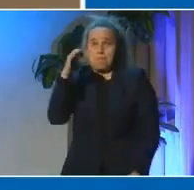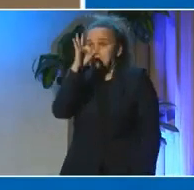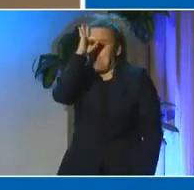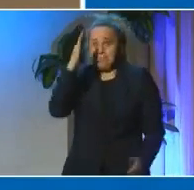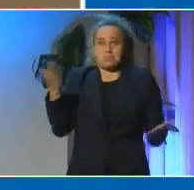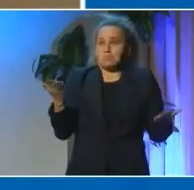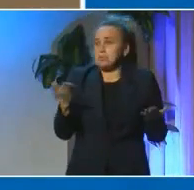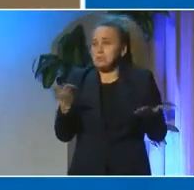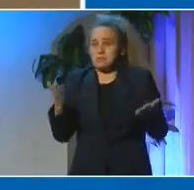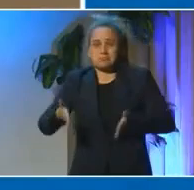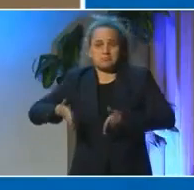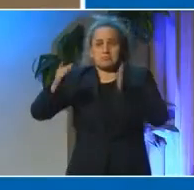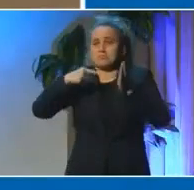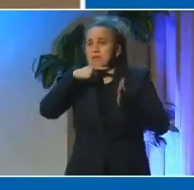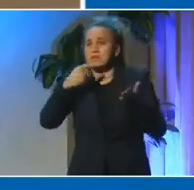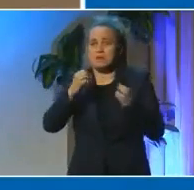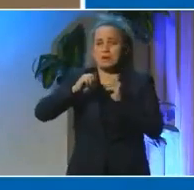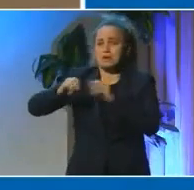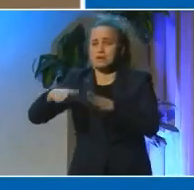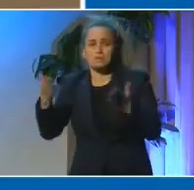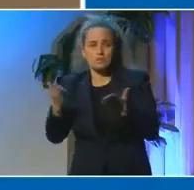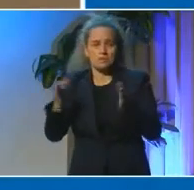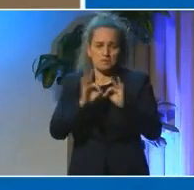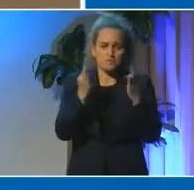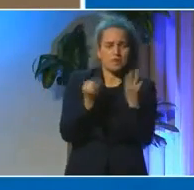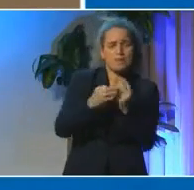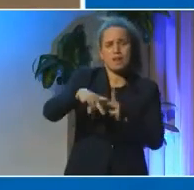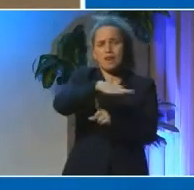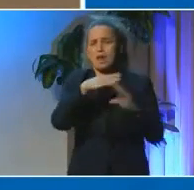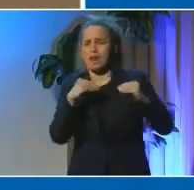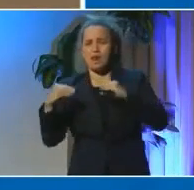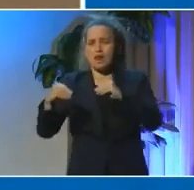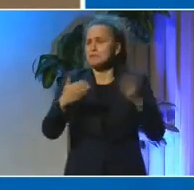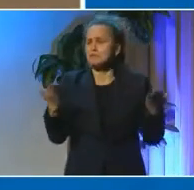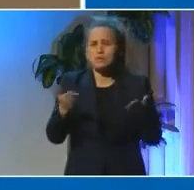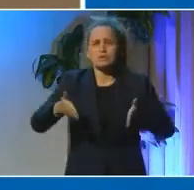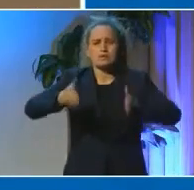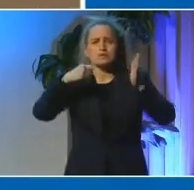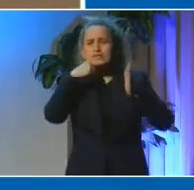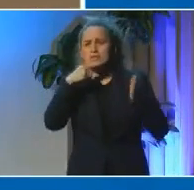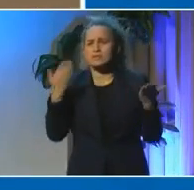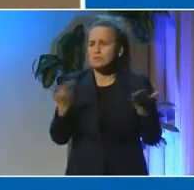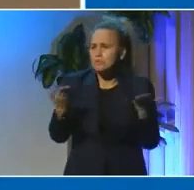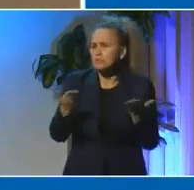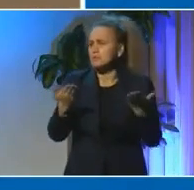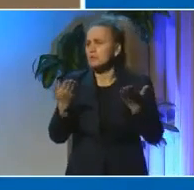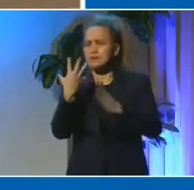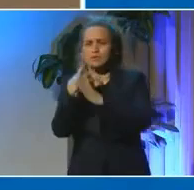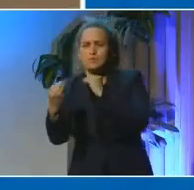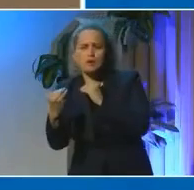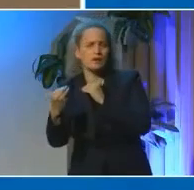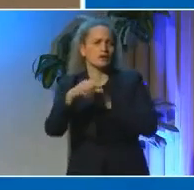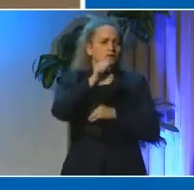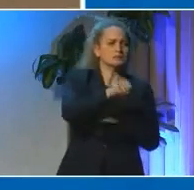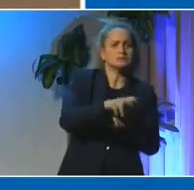podía disponer la nevera y bueno todo un tema familiar que la nevera Para dónde va que si la sacaban que si no la sacaban y fue